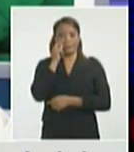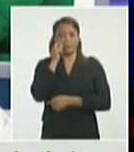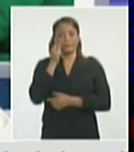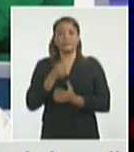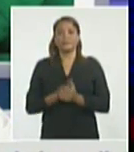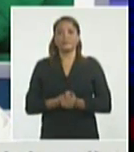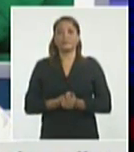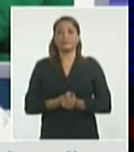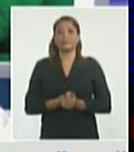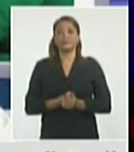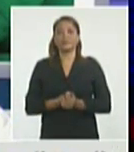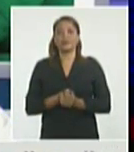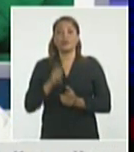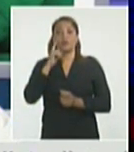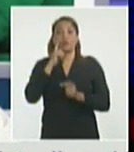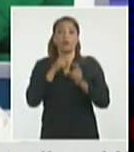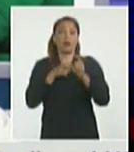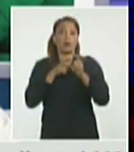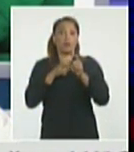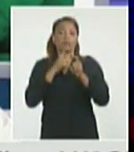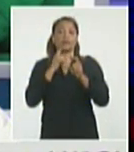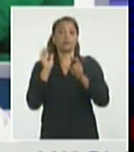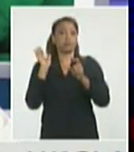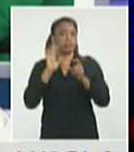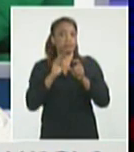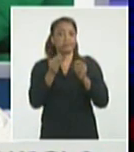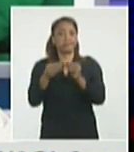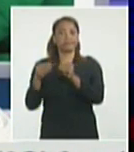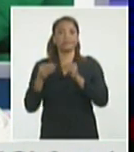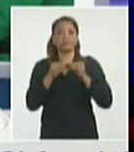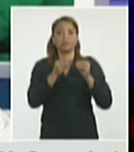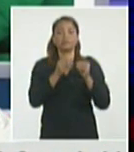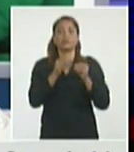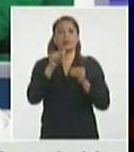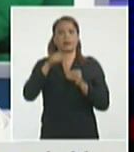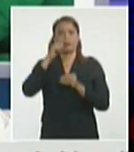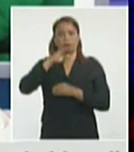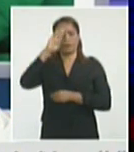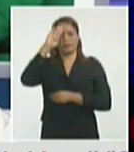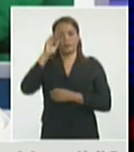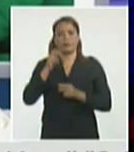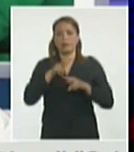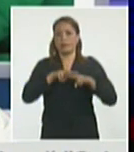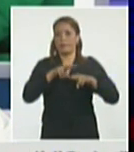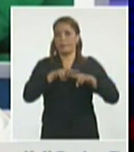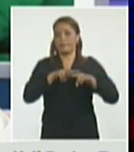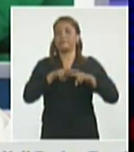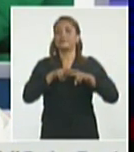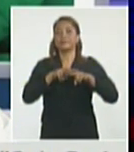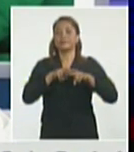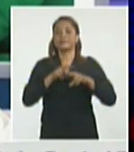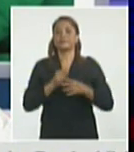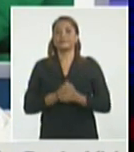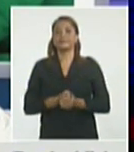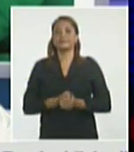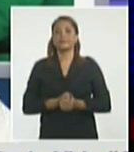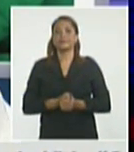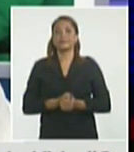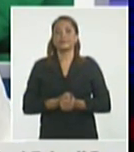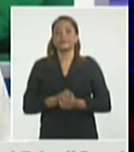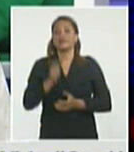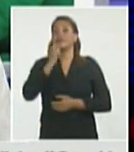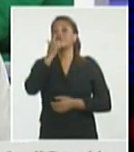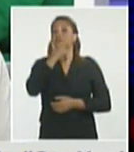una congolesa, producto de la transmisión autóctona aquí en la ciudad de La Habana. En el caso de Ciego de